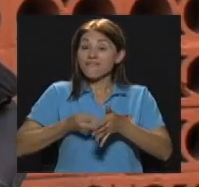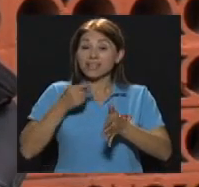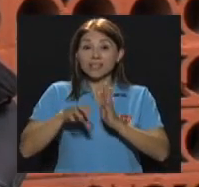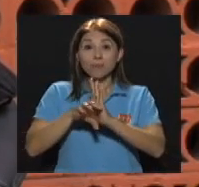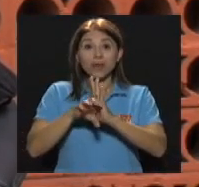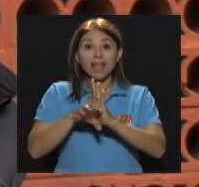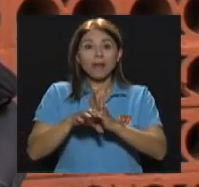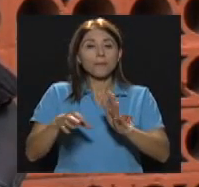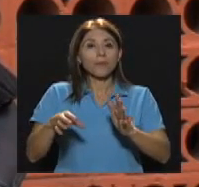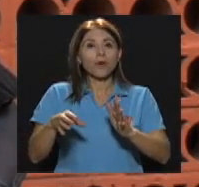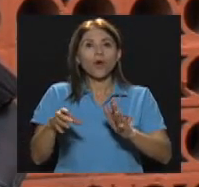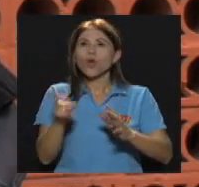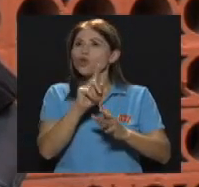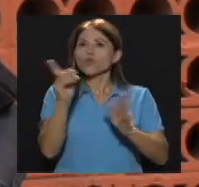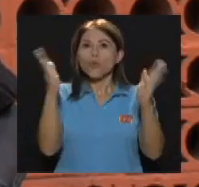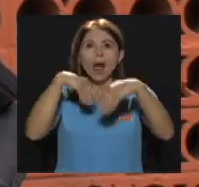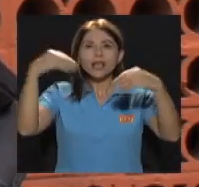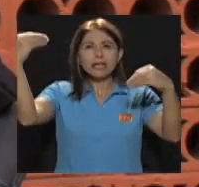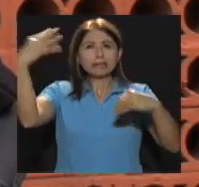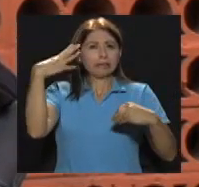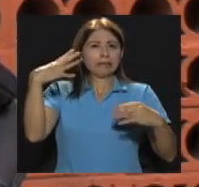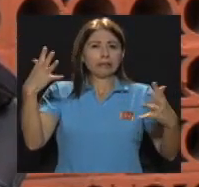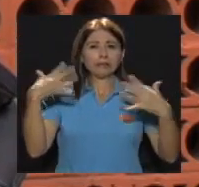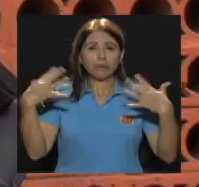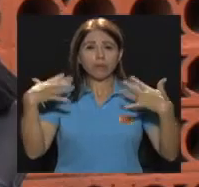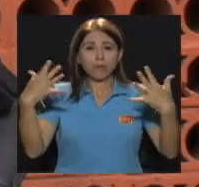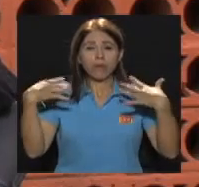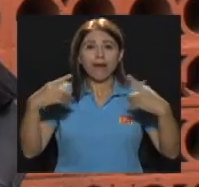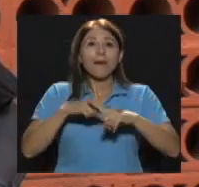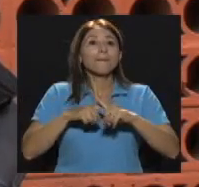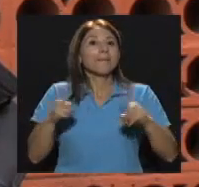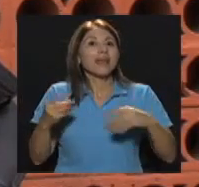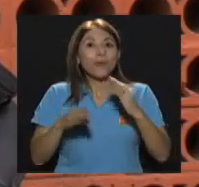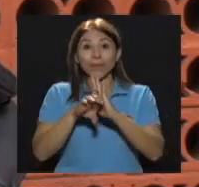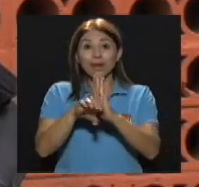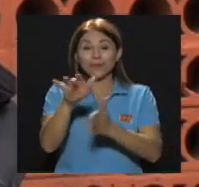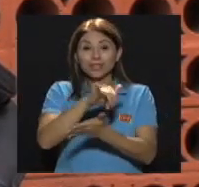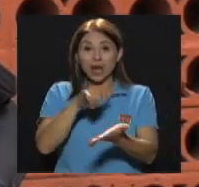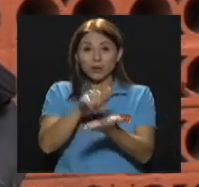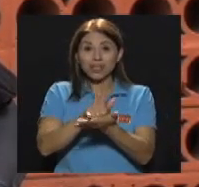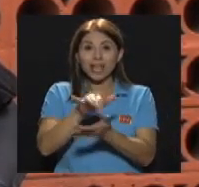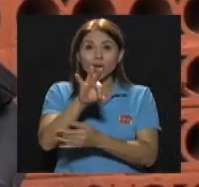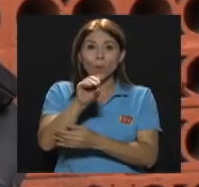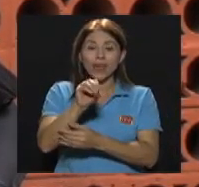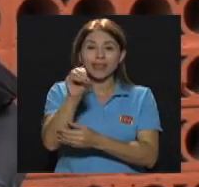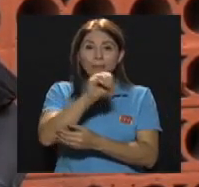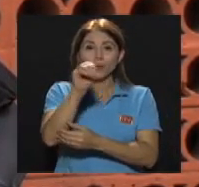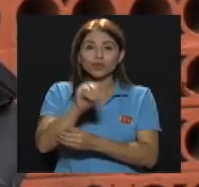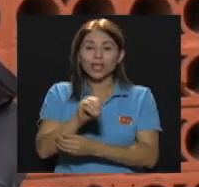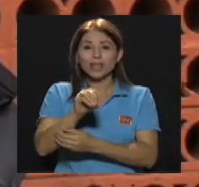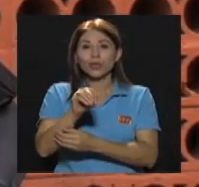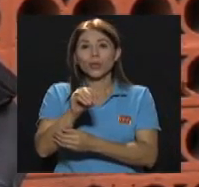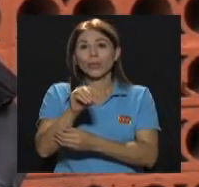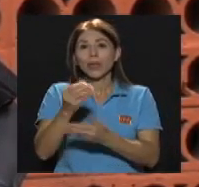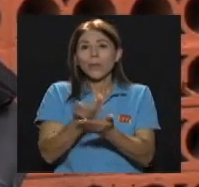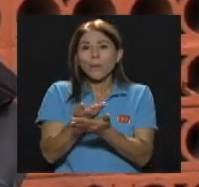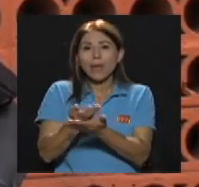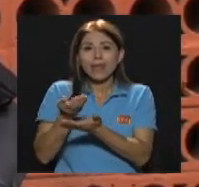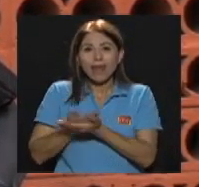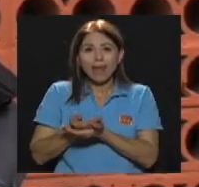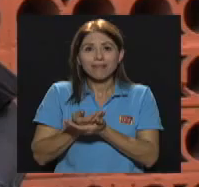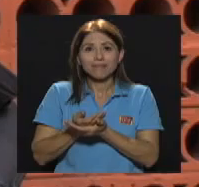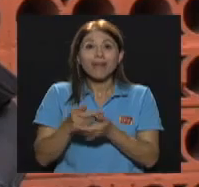humedades son tan altas, ¿verdad? Como la humedad nuestra, por ejemplo, aquí en San José, va del 80 al 90%. Tenemos zonas donde todavía es mucho más